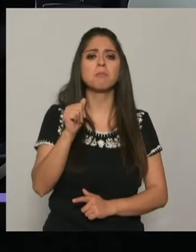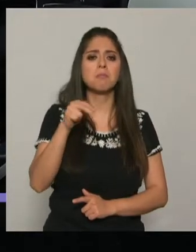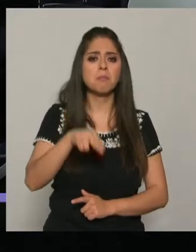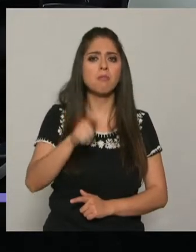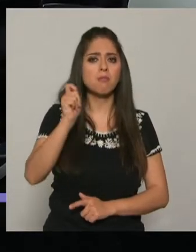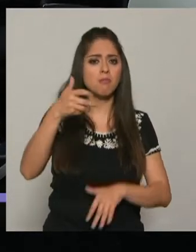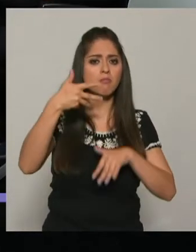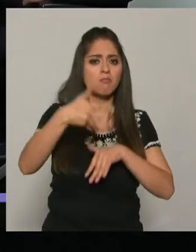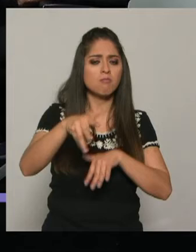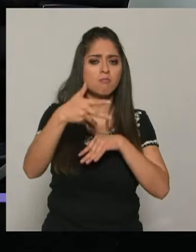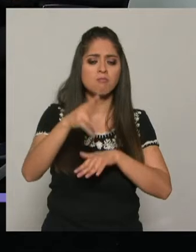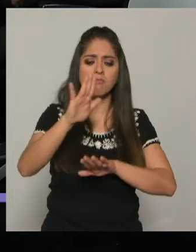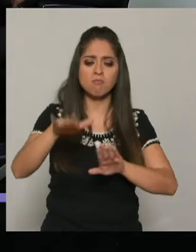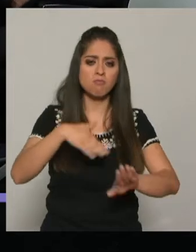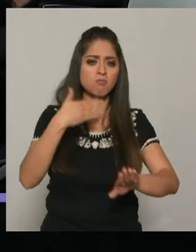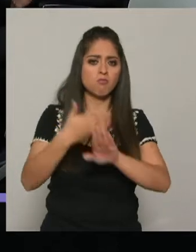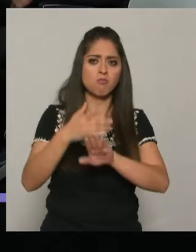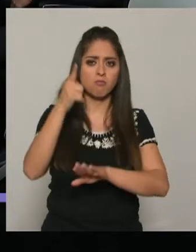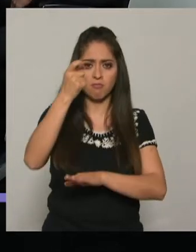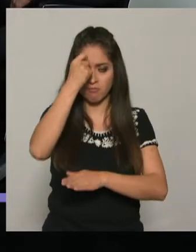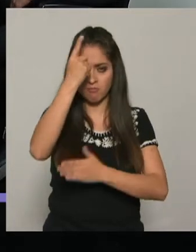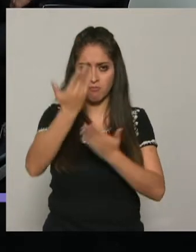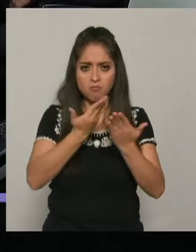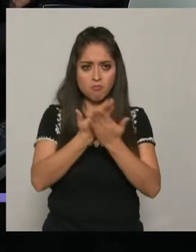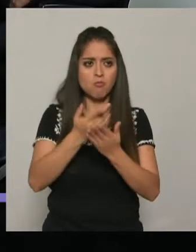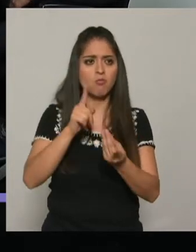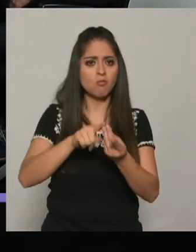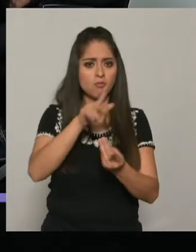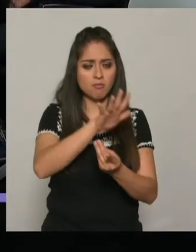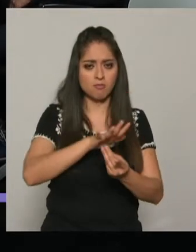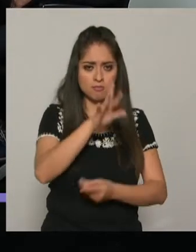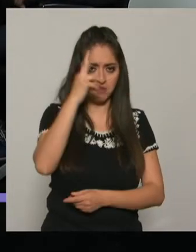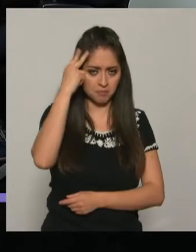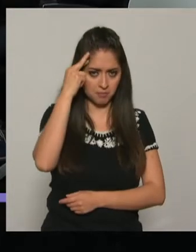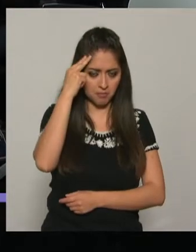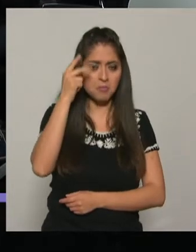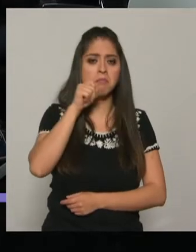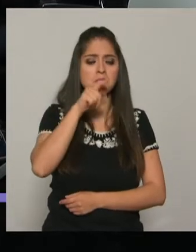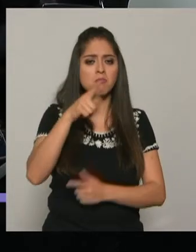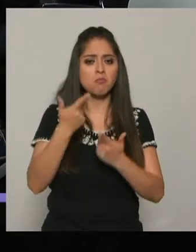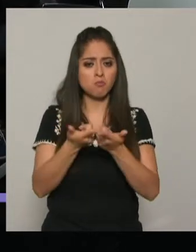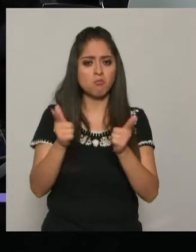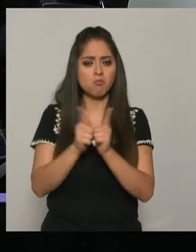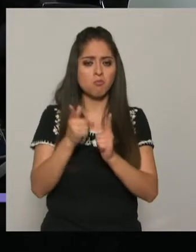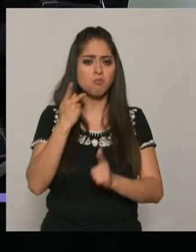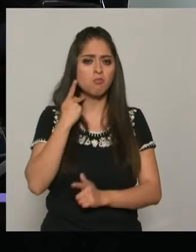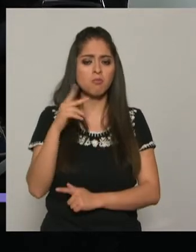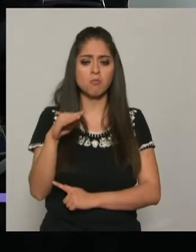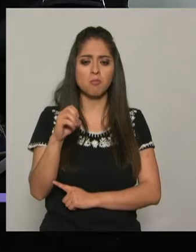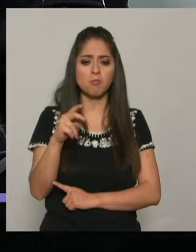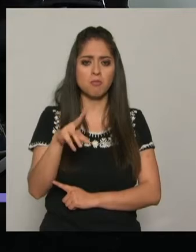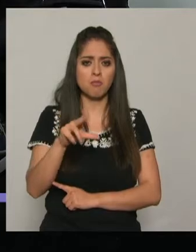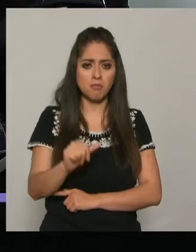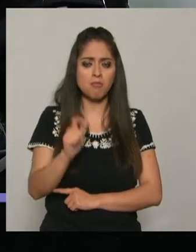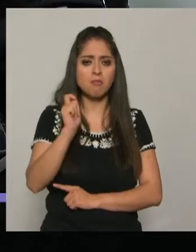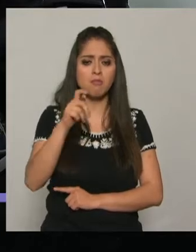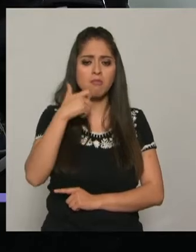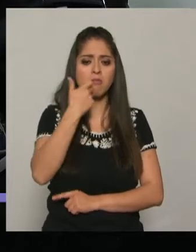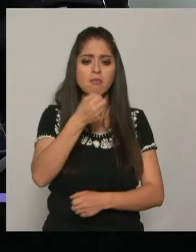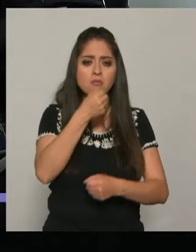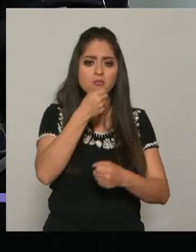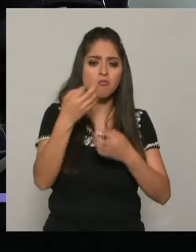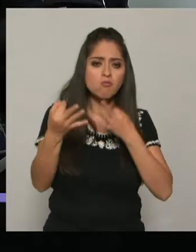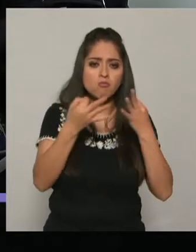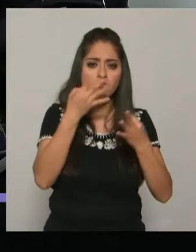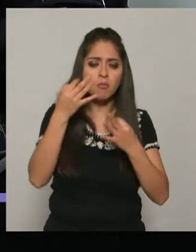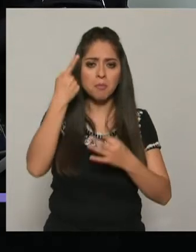protesta en contra de esta iniciativa en el Palacio de Bellas Artes, y también el Grupo Parlamentario de Morena tiene prevista una rueda de prensa sobre